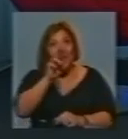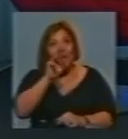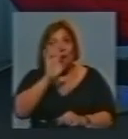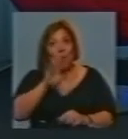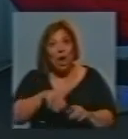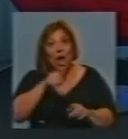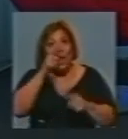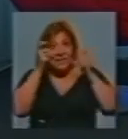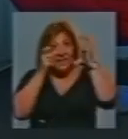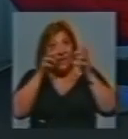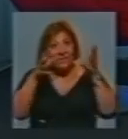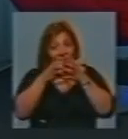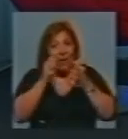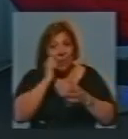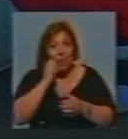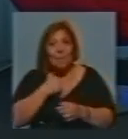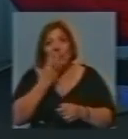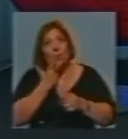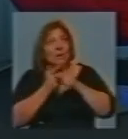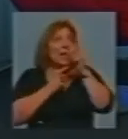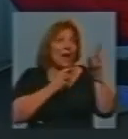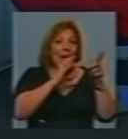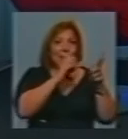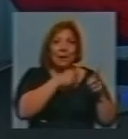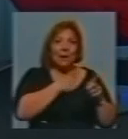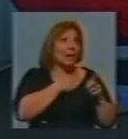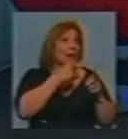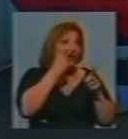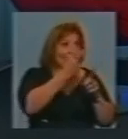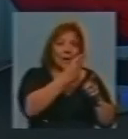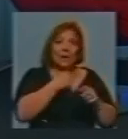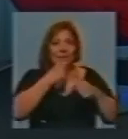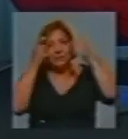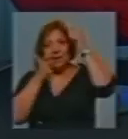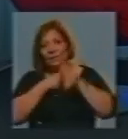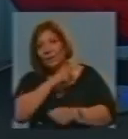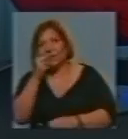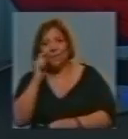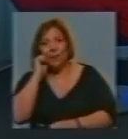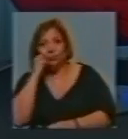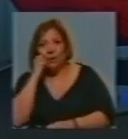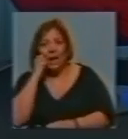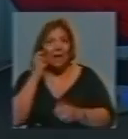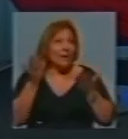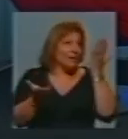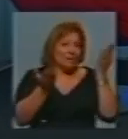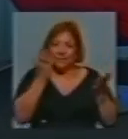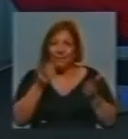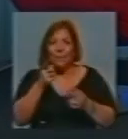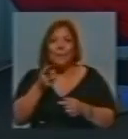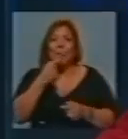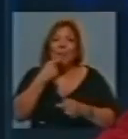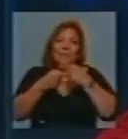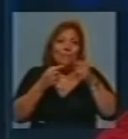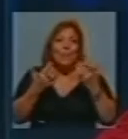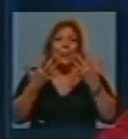en Venezuela me gusta la oposición, y cuando miro la oposición me dan ganas de hacerme chavista. Sí, es verdad. A mí no me gusta mucho la retórica que